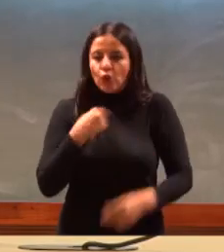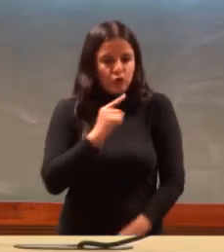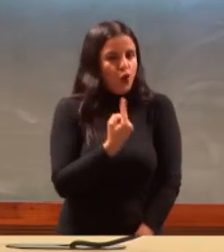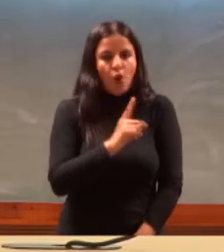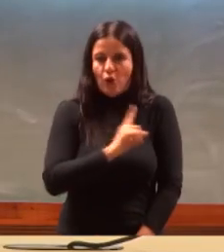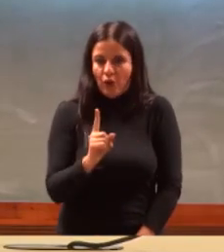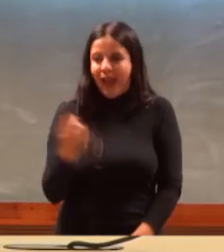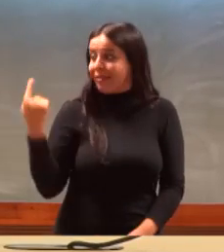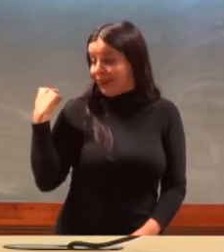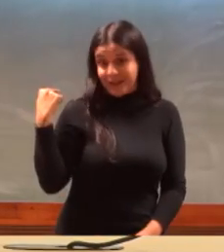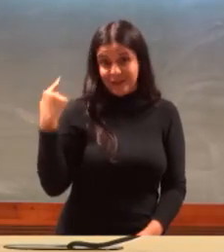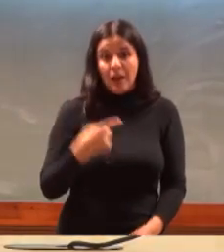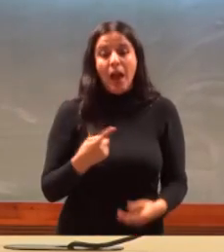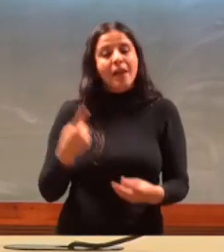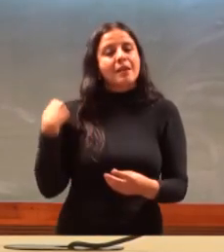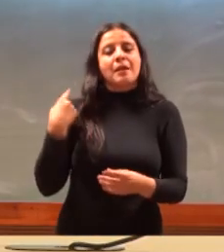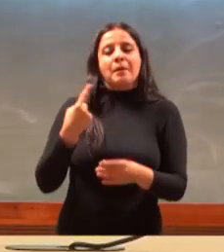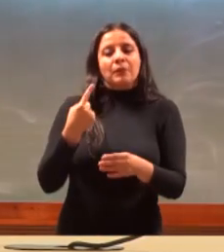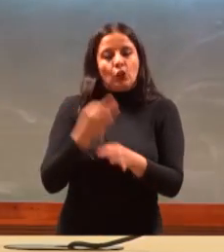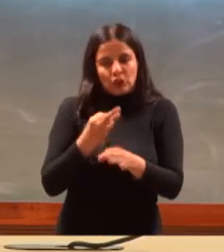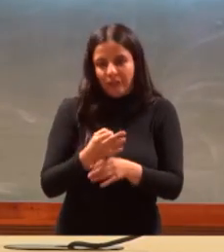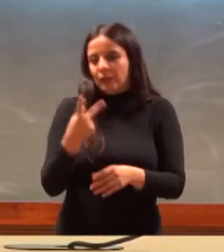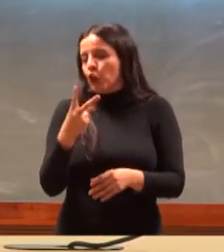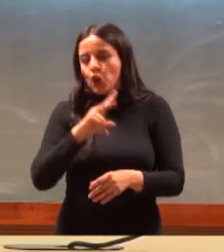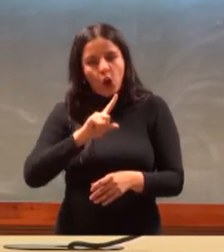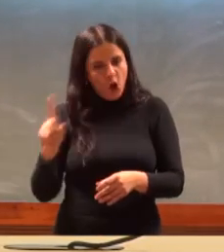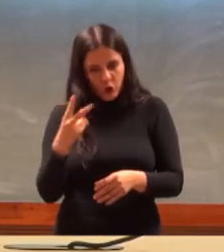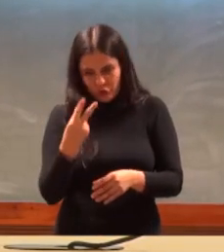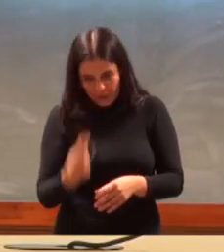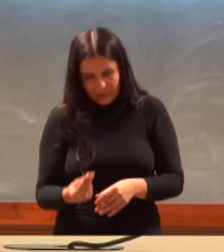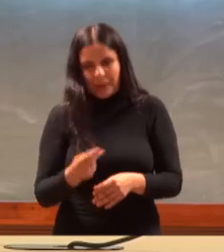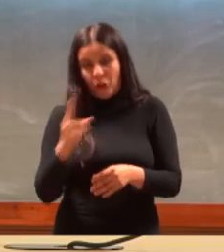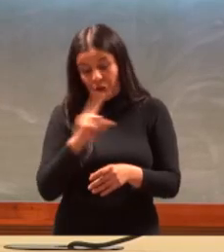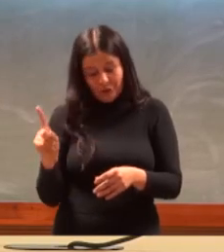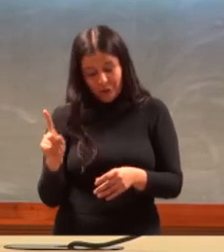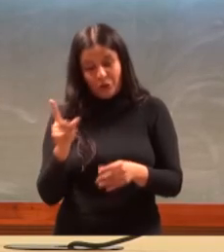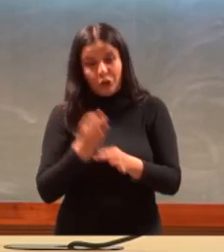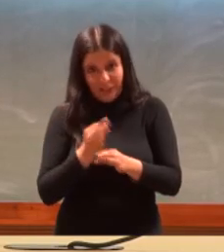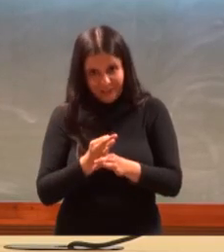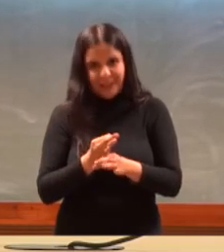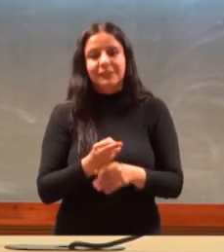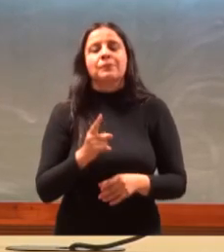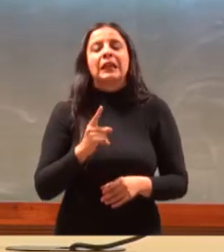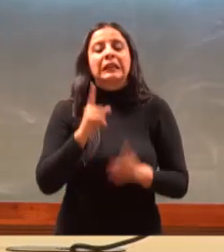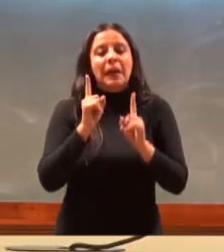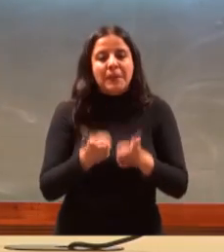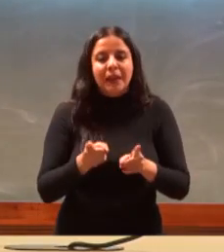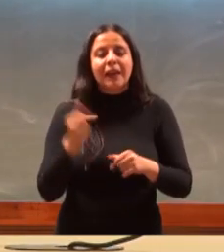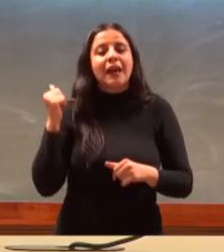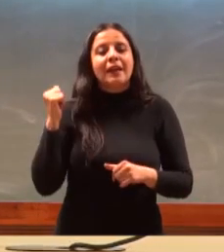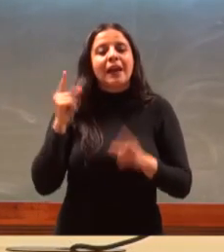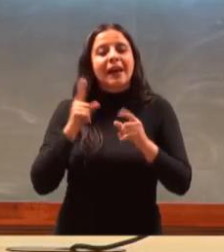docentes y graduados que juntos queremos que esta facultad se logremos que se convierta en una comunidad una comunidad que esté más